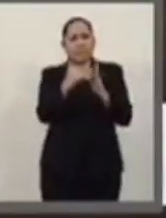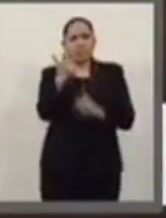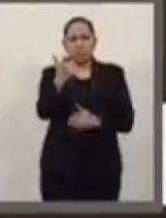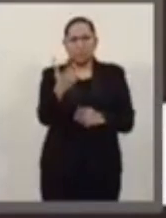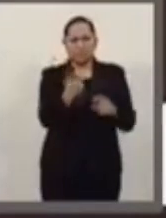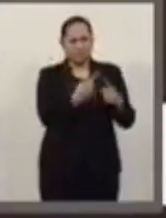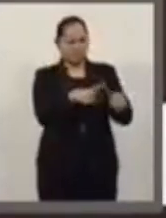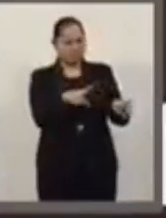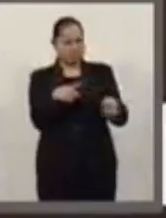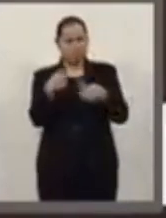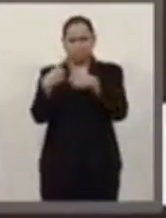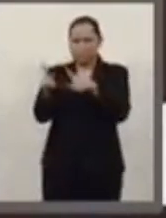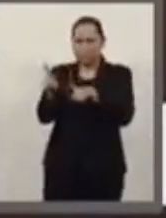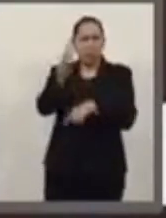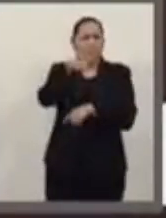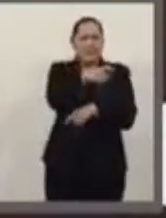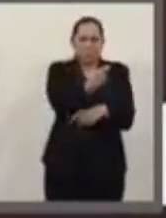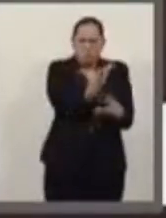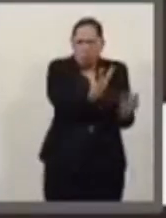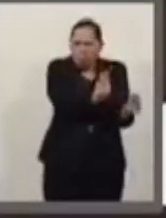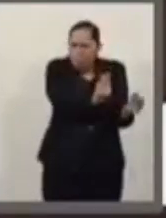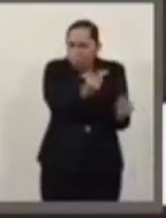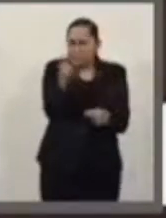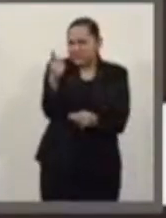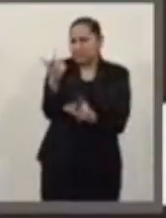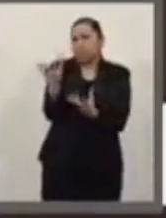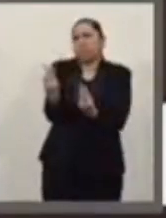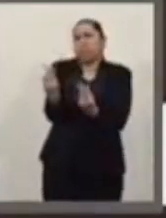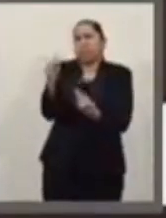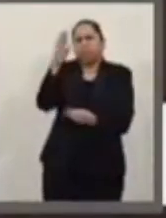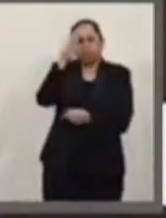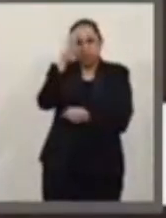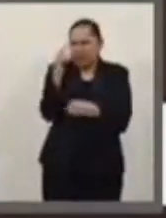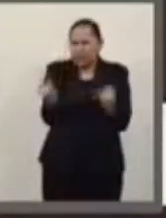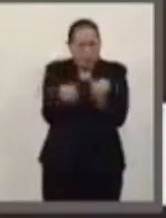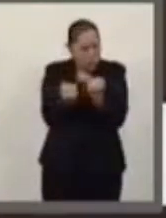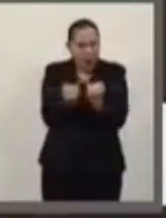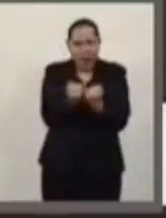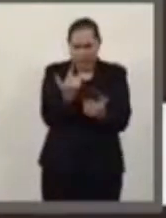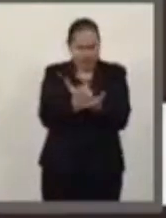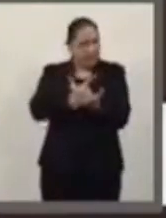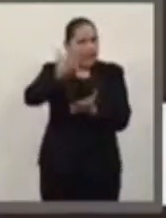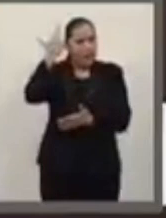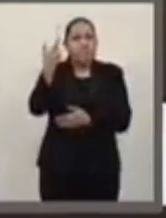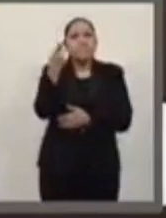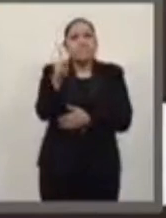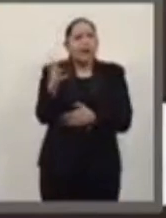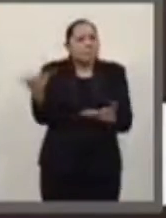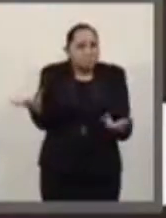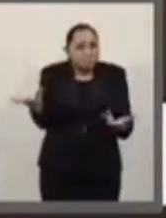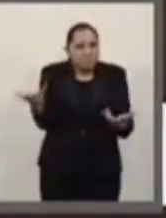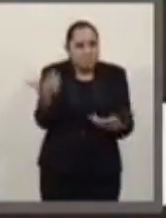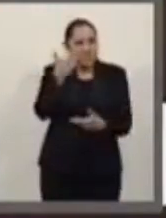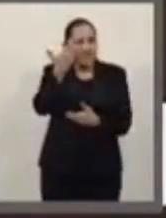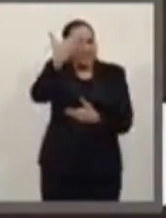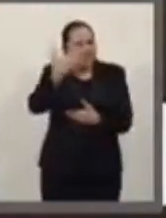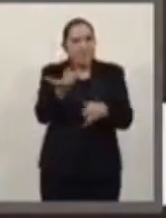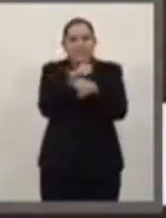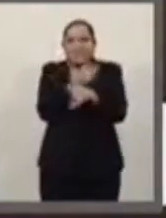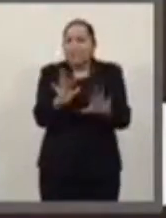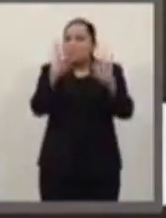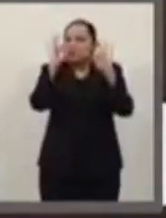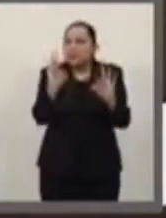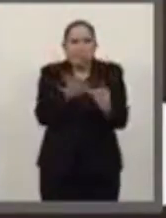hablando. Contradicciones, dudas, inquietudes, ¿de qué estamos hablando cuando se dice que van a